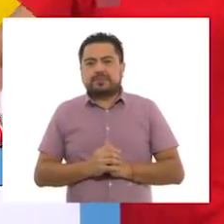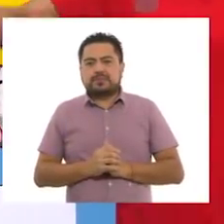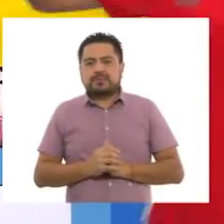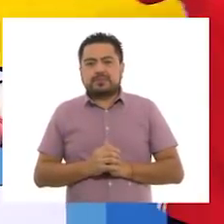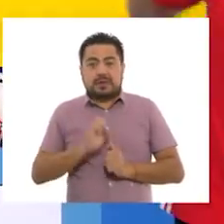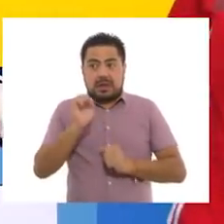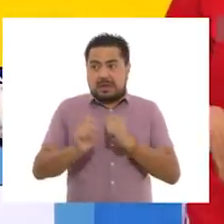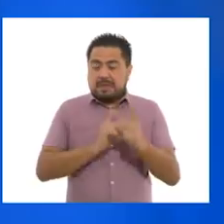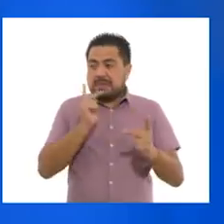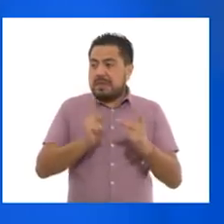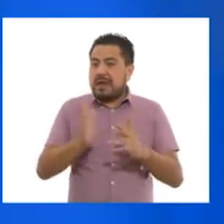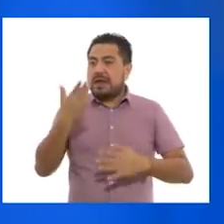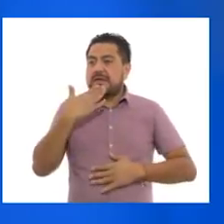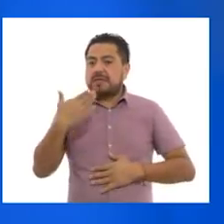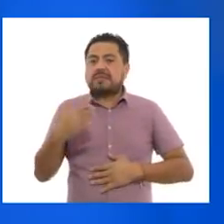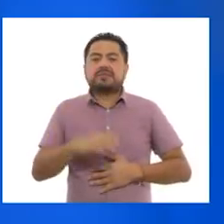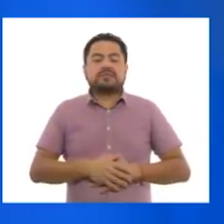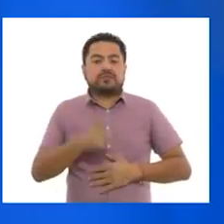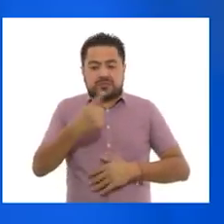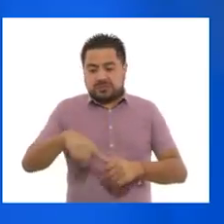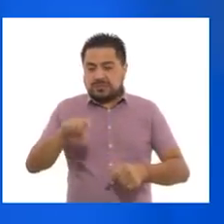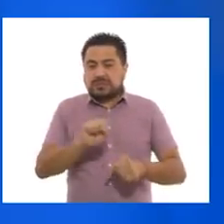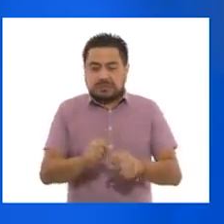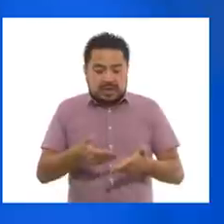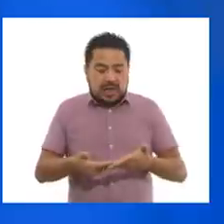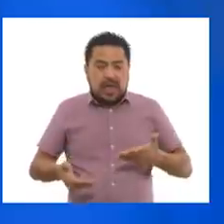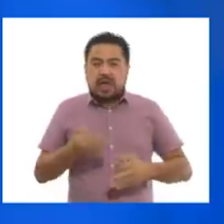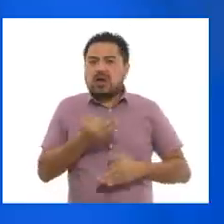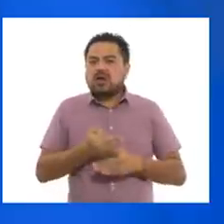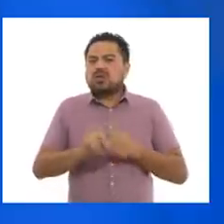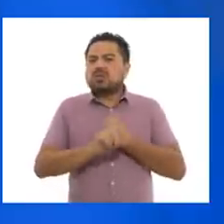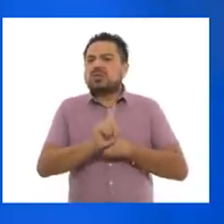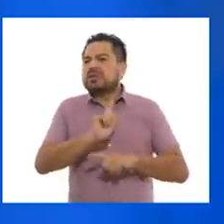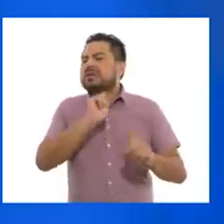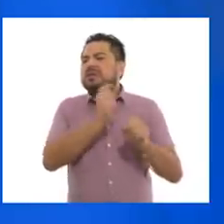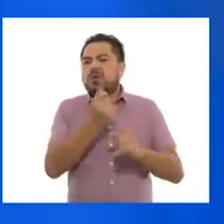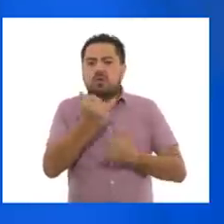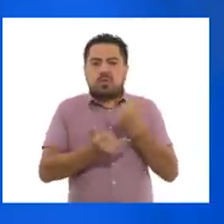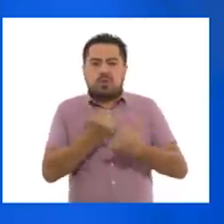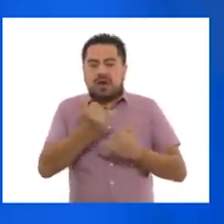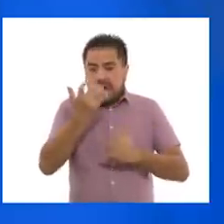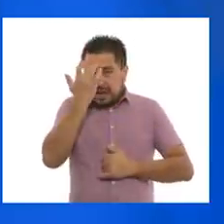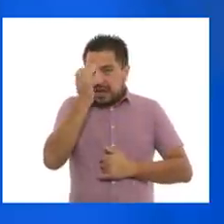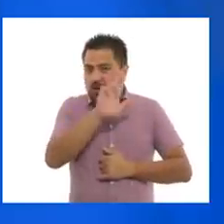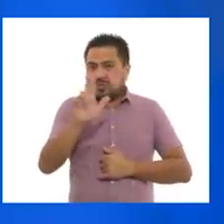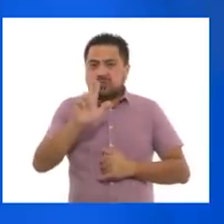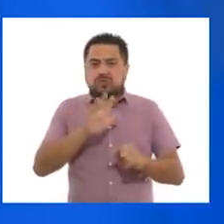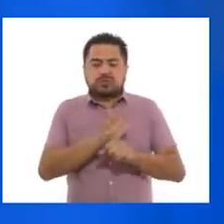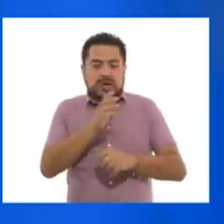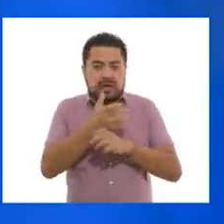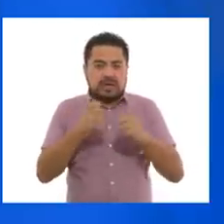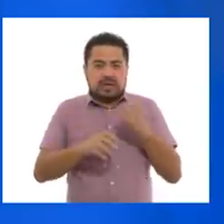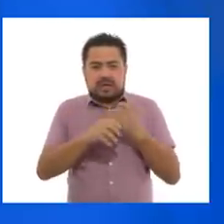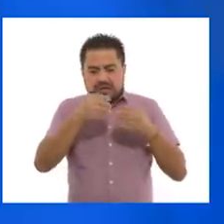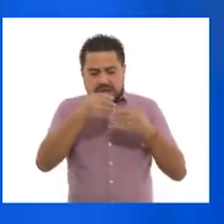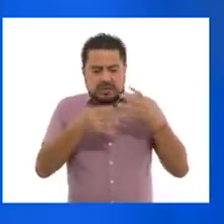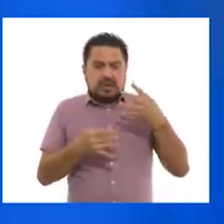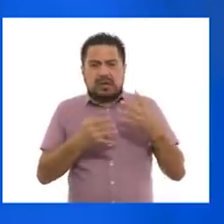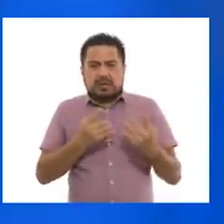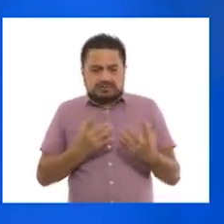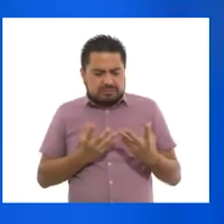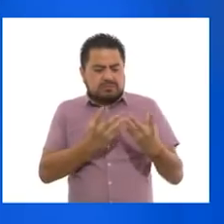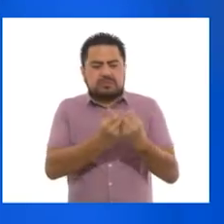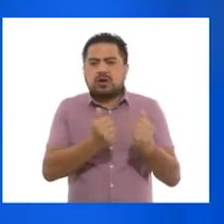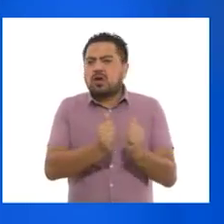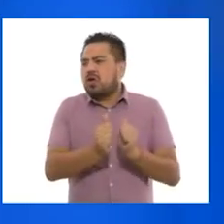¡Está perfecto! En esta semana estaremos resolviendo situaciones de juego al reconocer sus características e interactuar